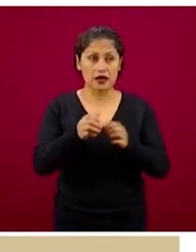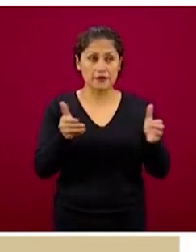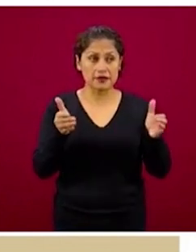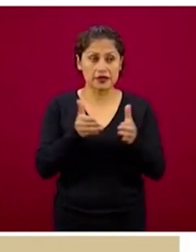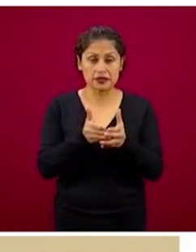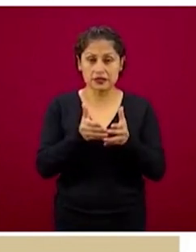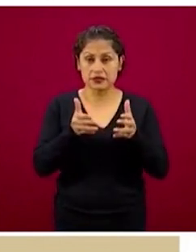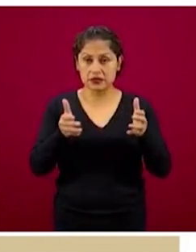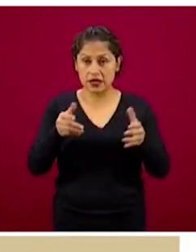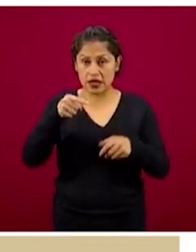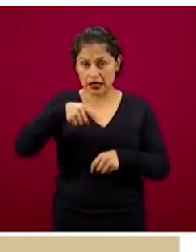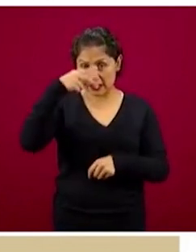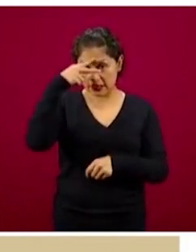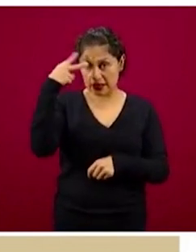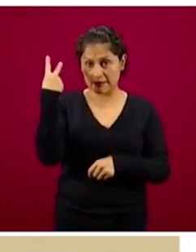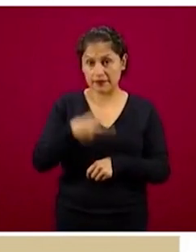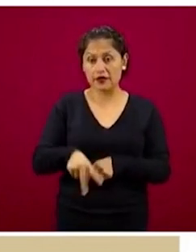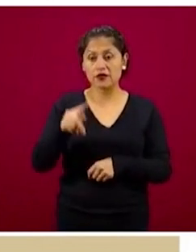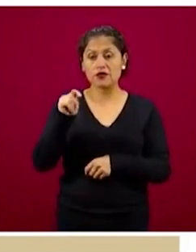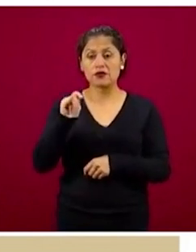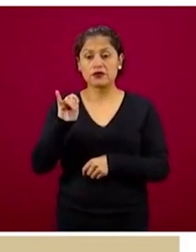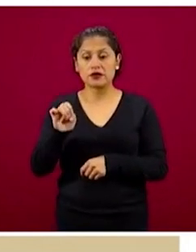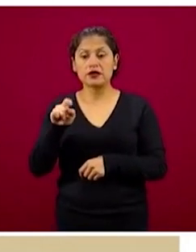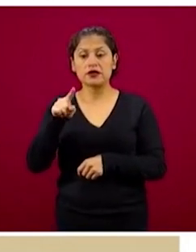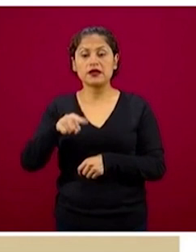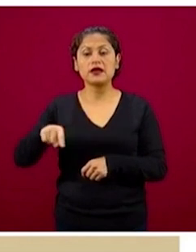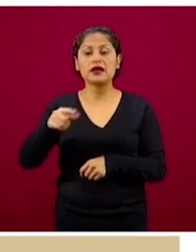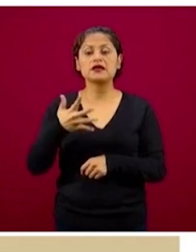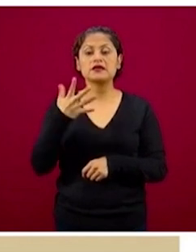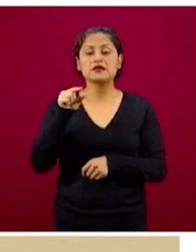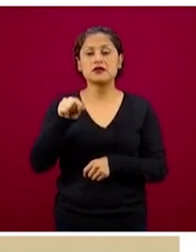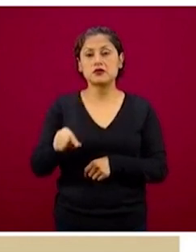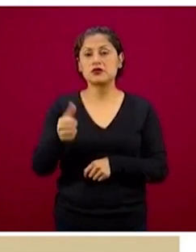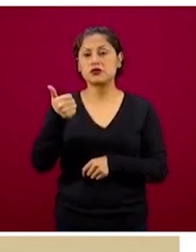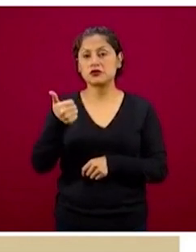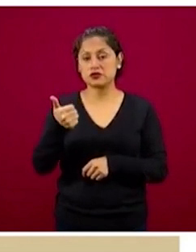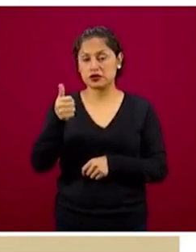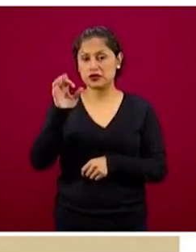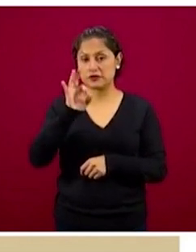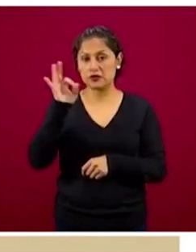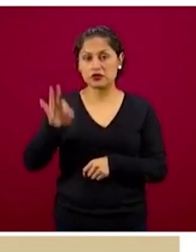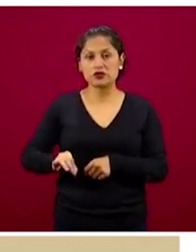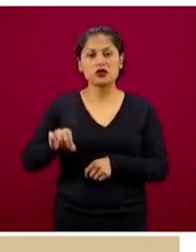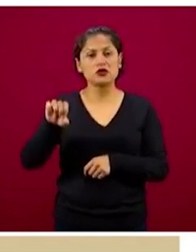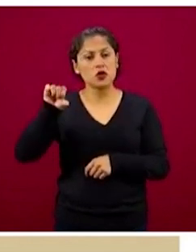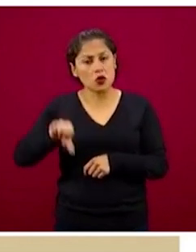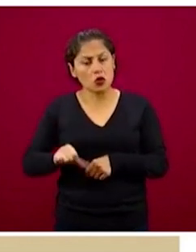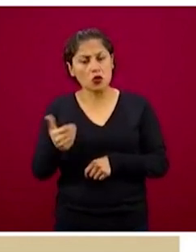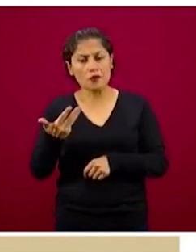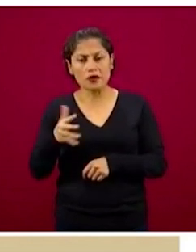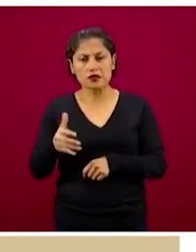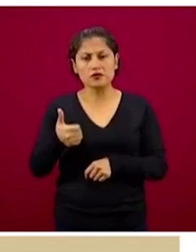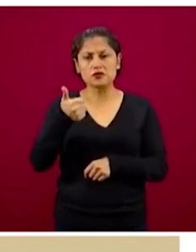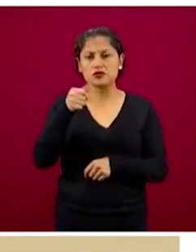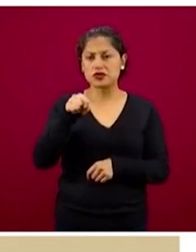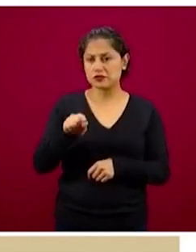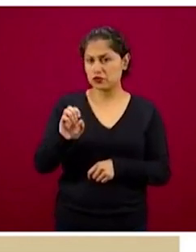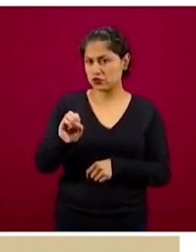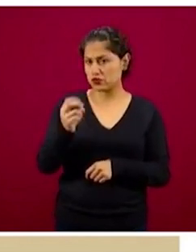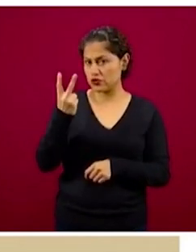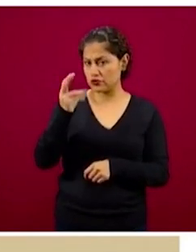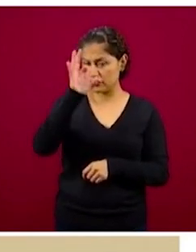empresas en méxico es la pgje más el 5.6 por ciento la tiene al día de hoy está en 6.0